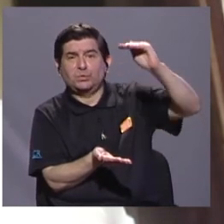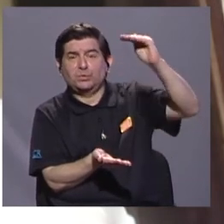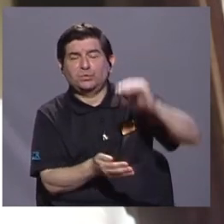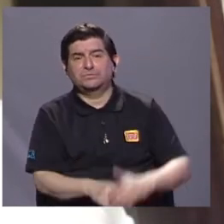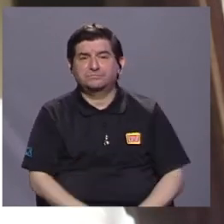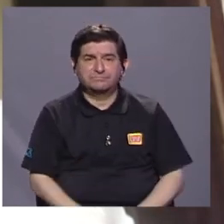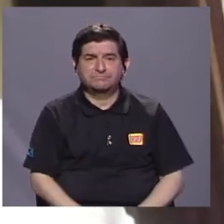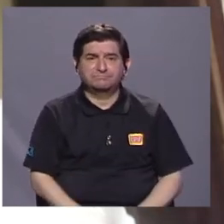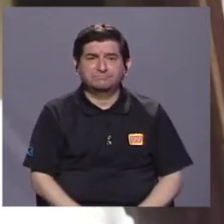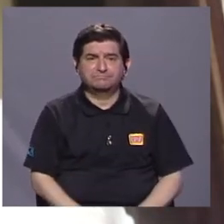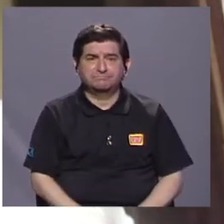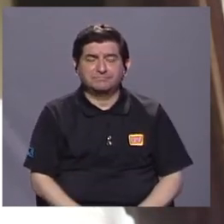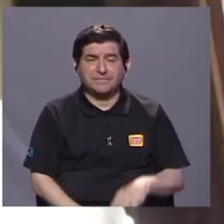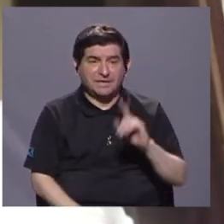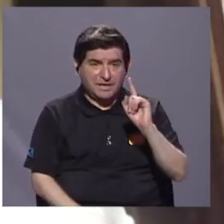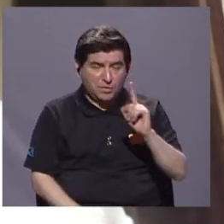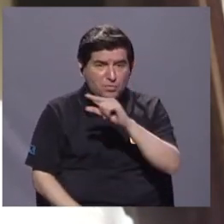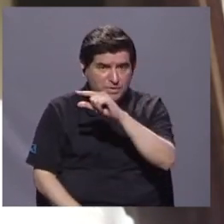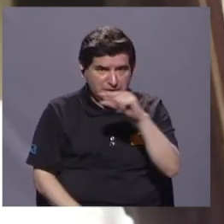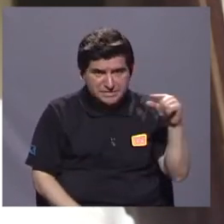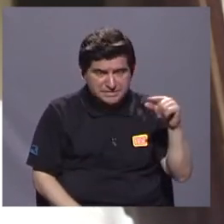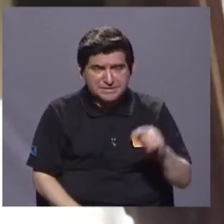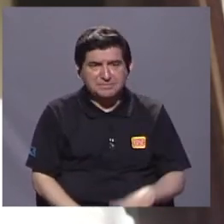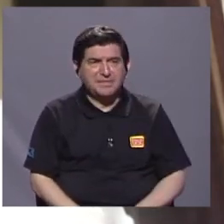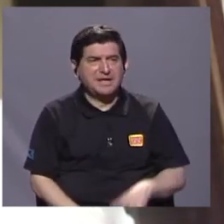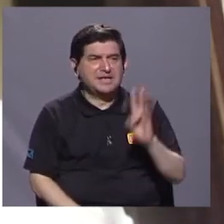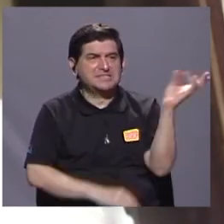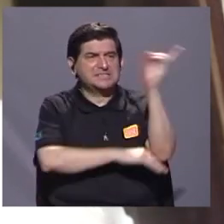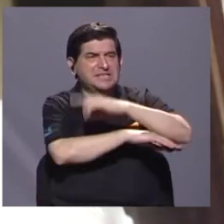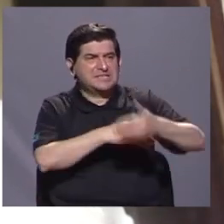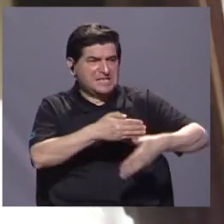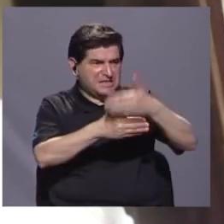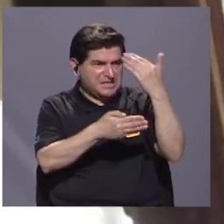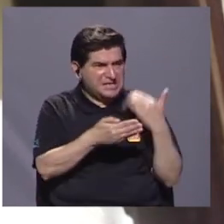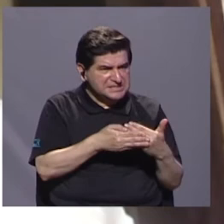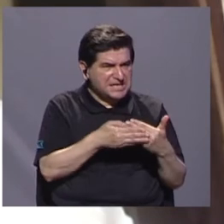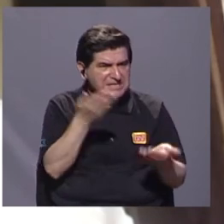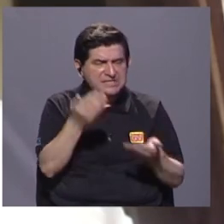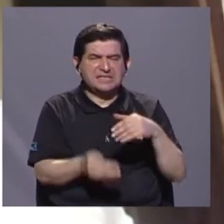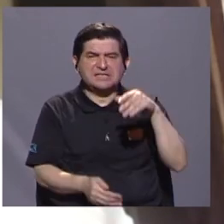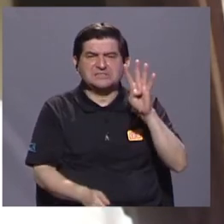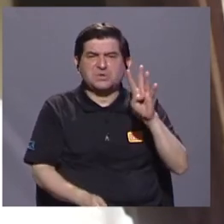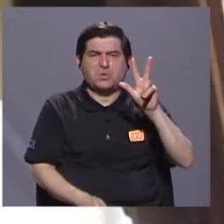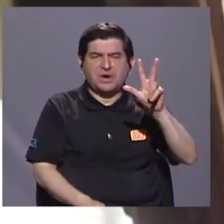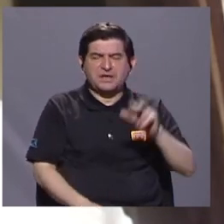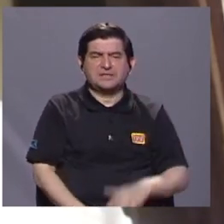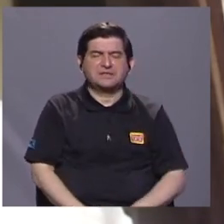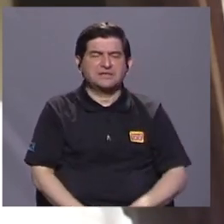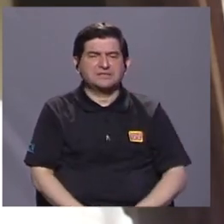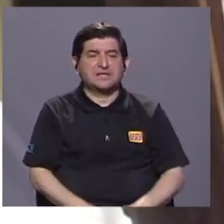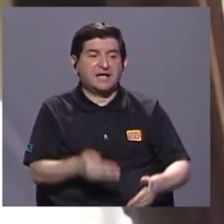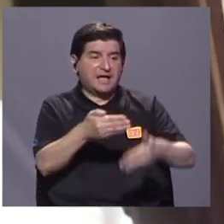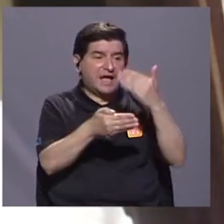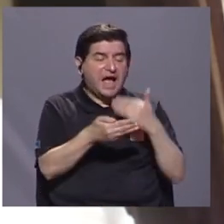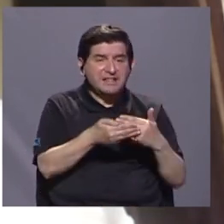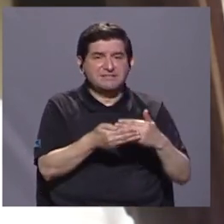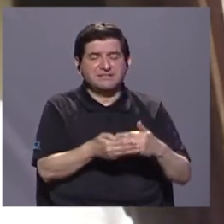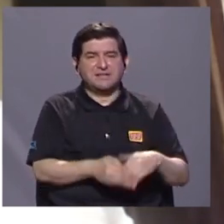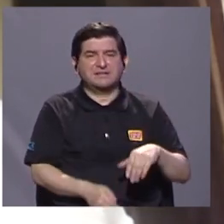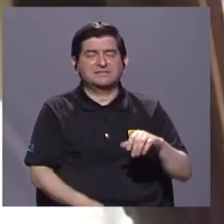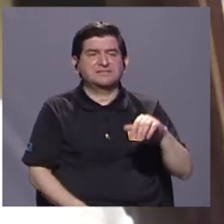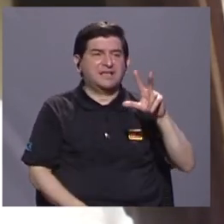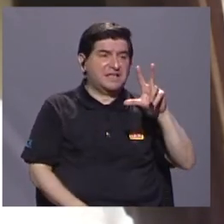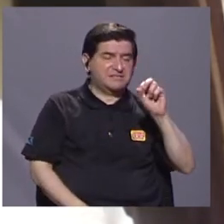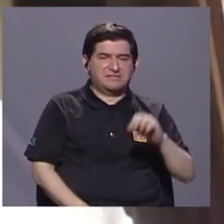en el promedio de fallecimientos por semana. Hace 7 días el promedio estaba en 43, hace 14 estaba en 30. De